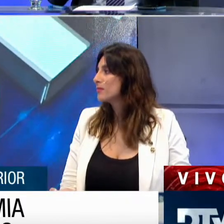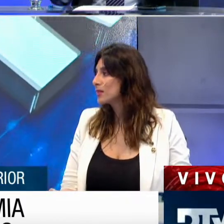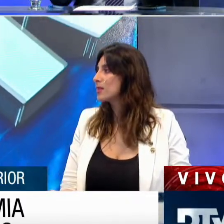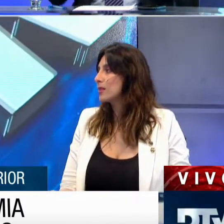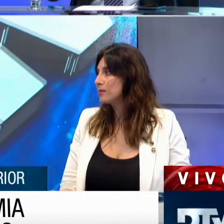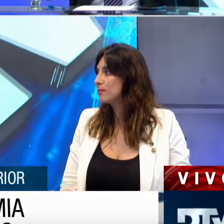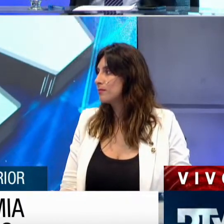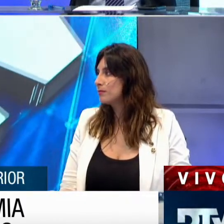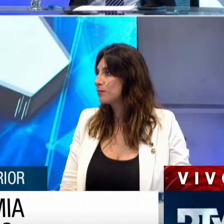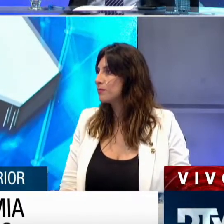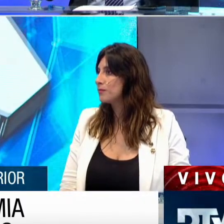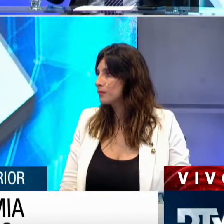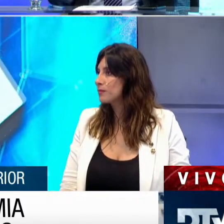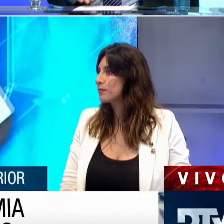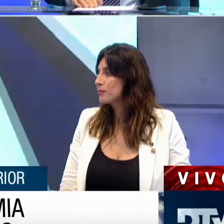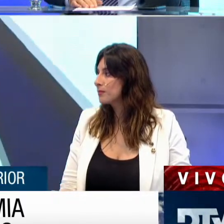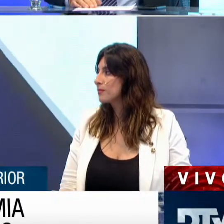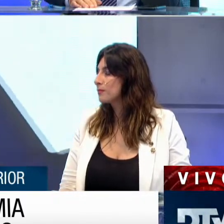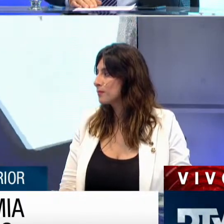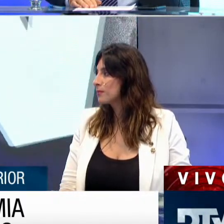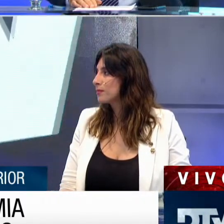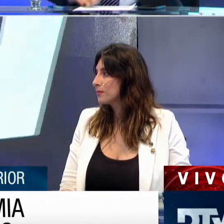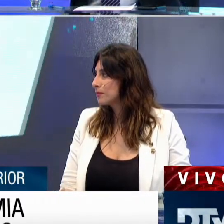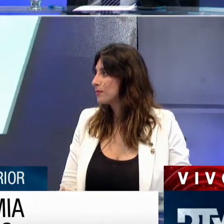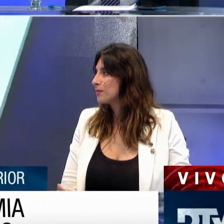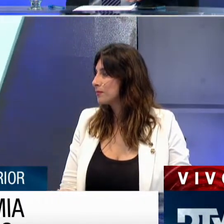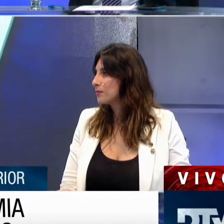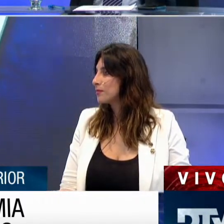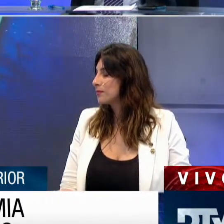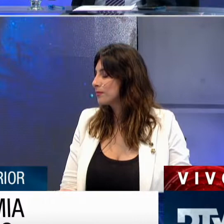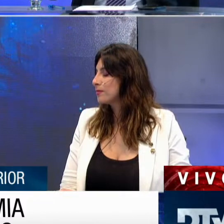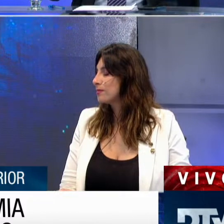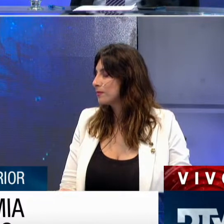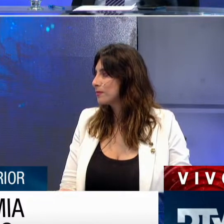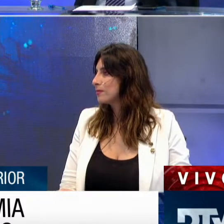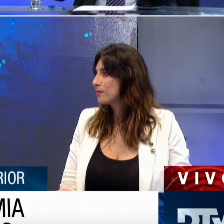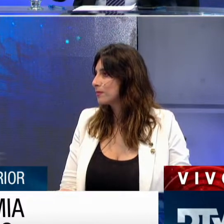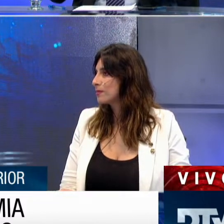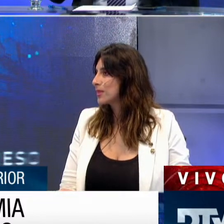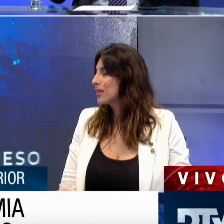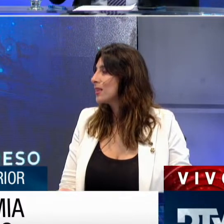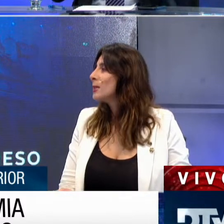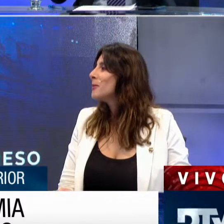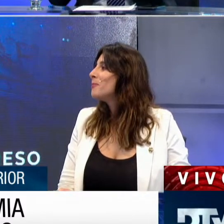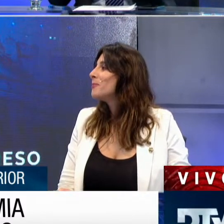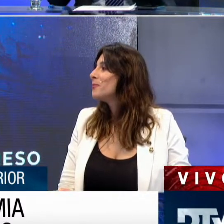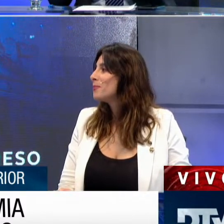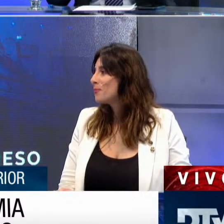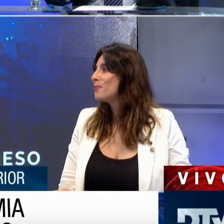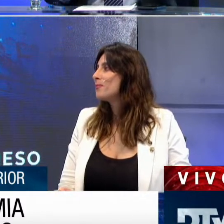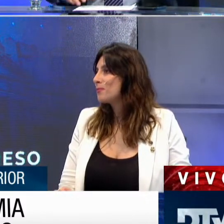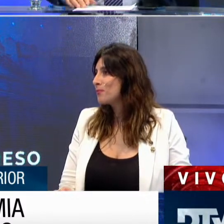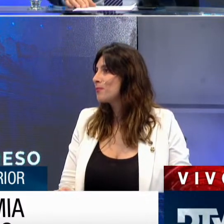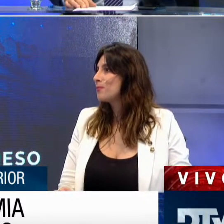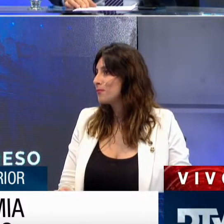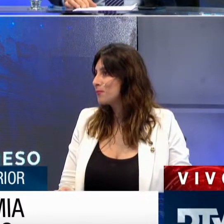Cava, mira, tenés restaurantes desde el norte al sur, el este al oeste, avenida, necesitas mucha gente. Ha habido